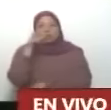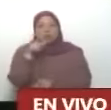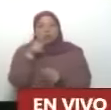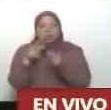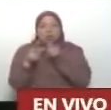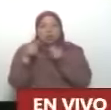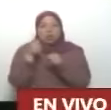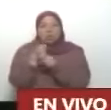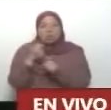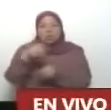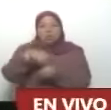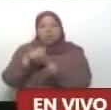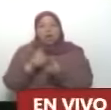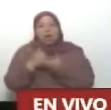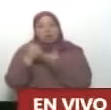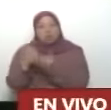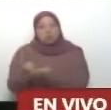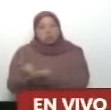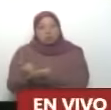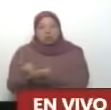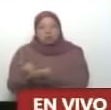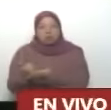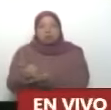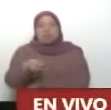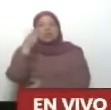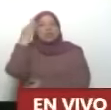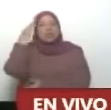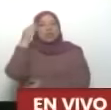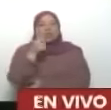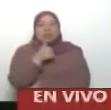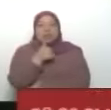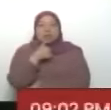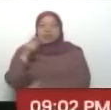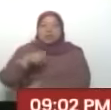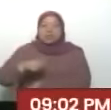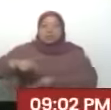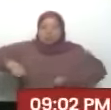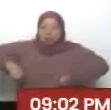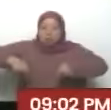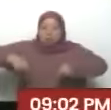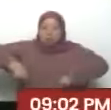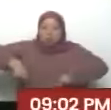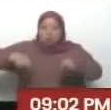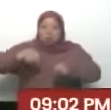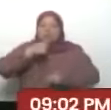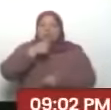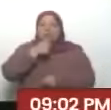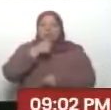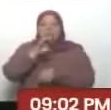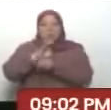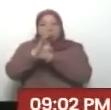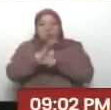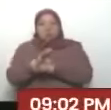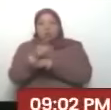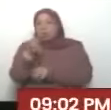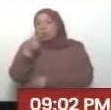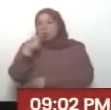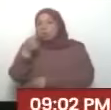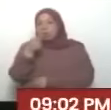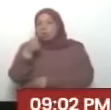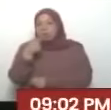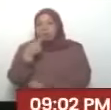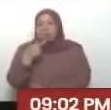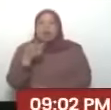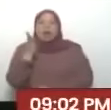ir y ayudar y saber quién necesita la silla de ruedas. ¿Quién Correcto. Es el cuidador que necesita el medicamento? Porque